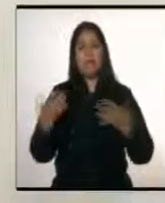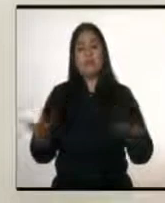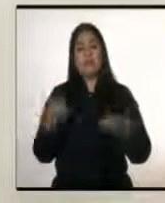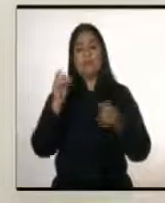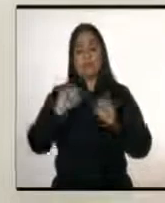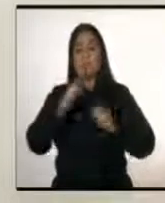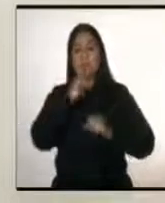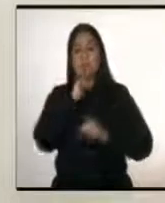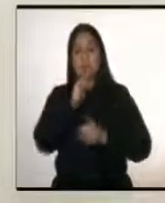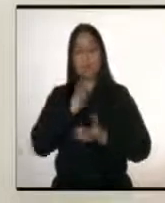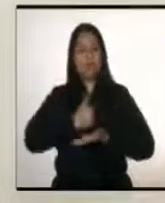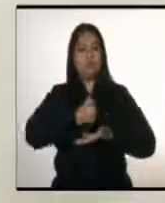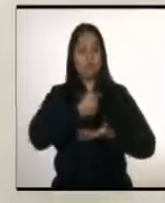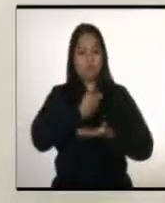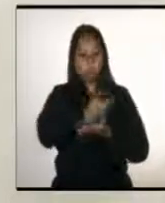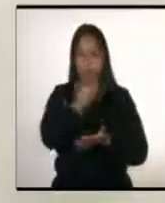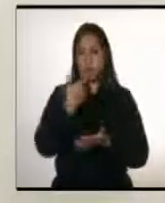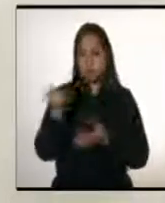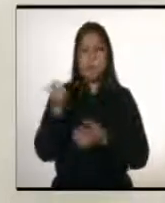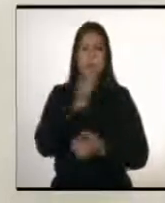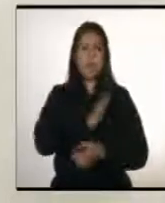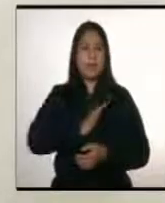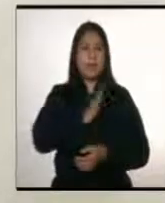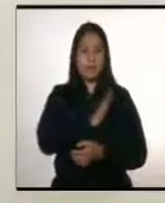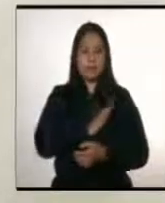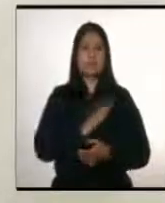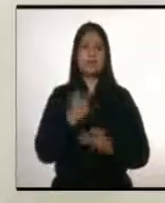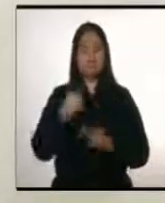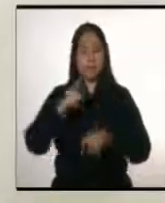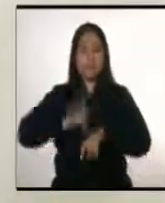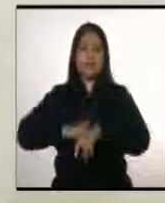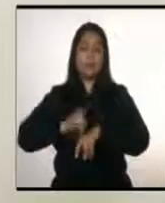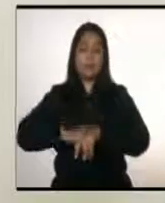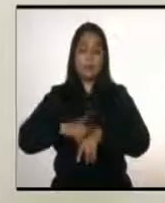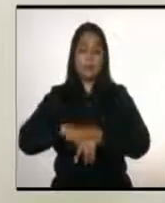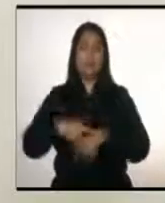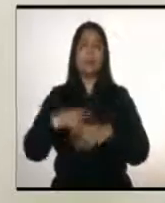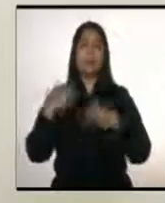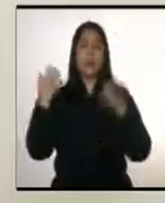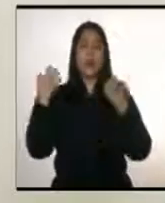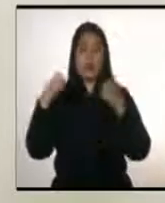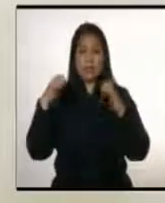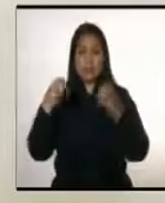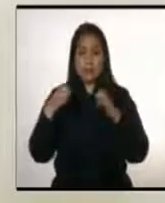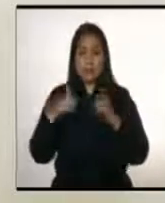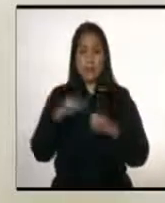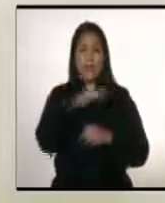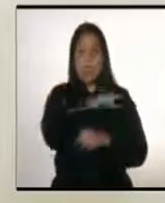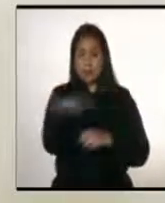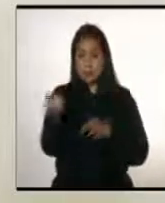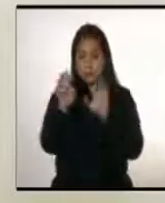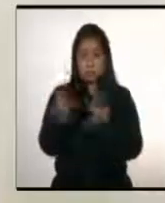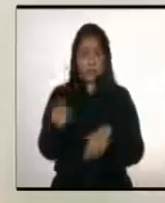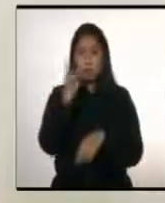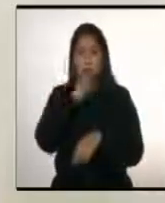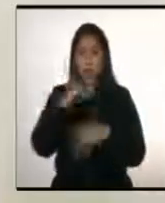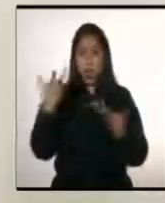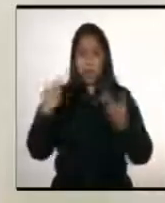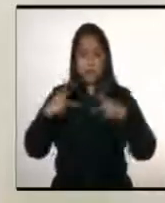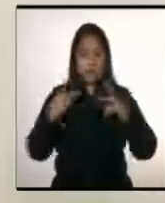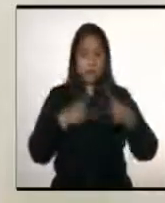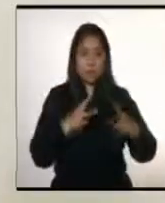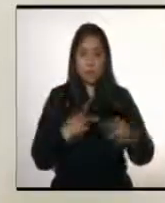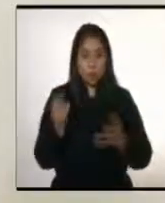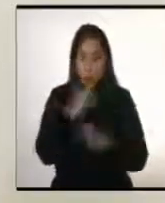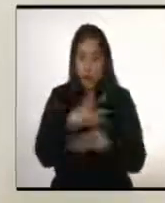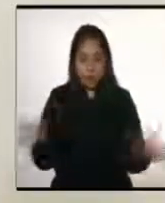podamos beneficiar, mientras dure el estado de calamidad, a esas personas que no están pudiendo hacer su trabajo